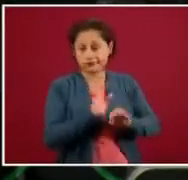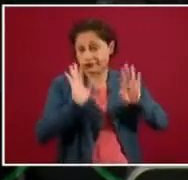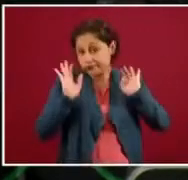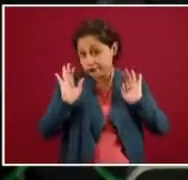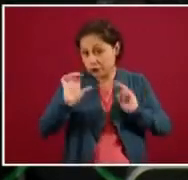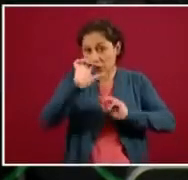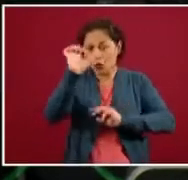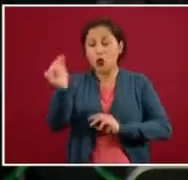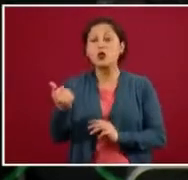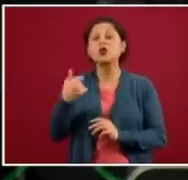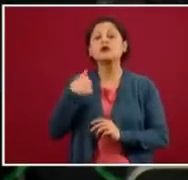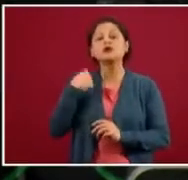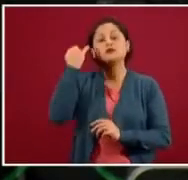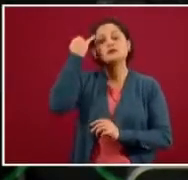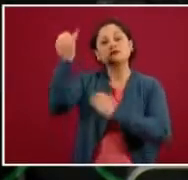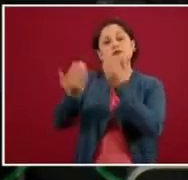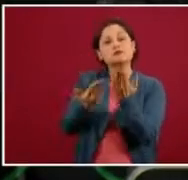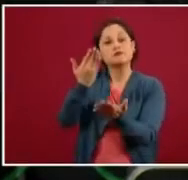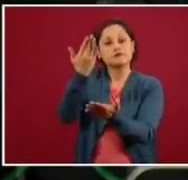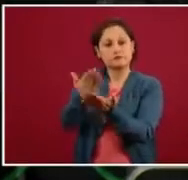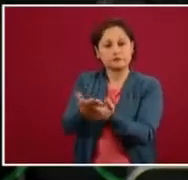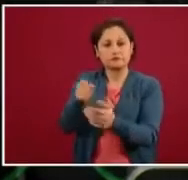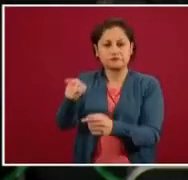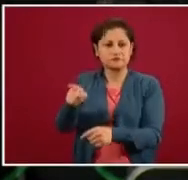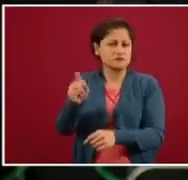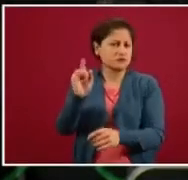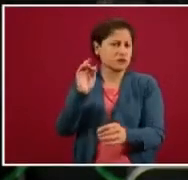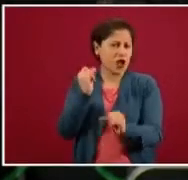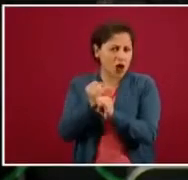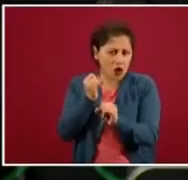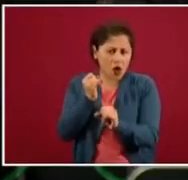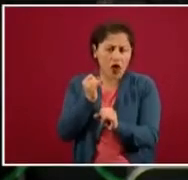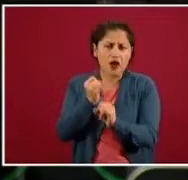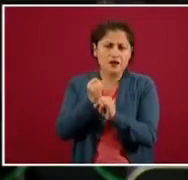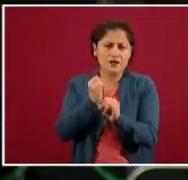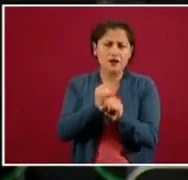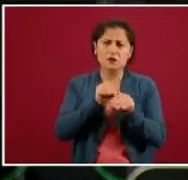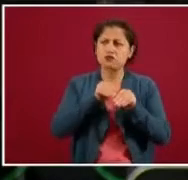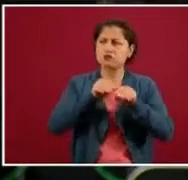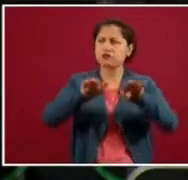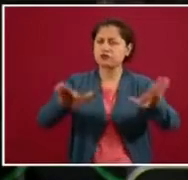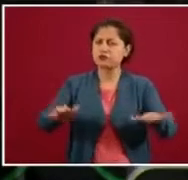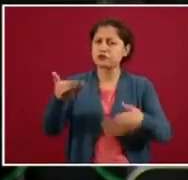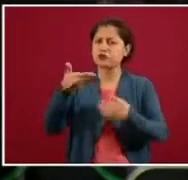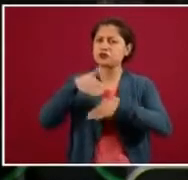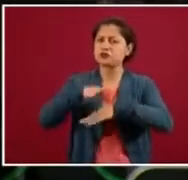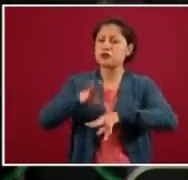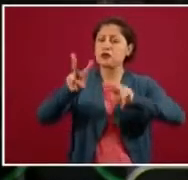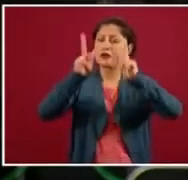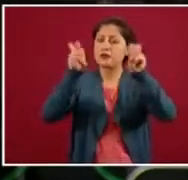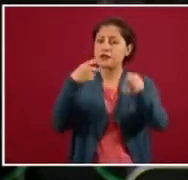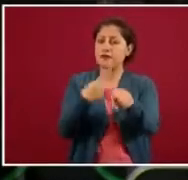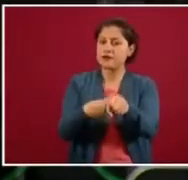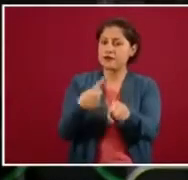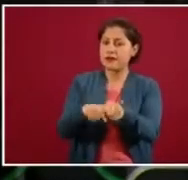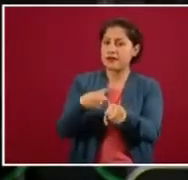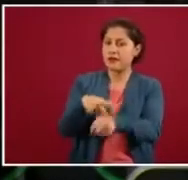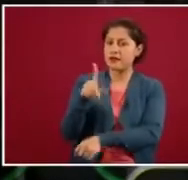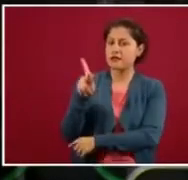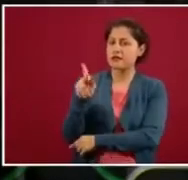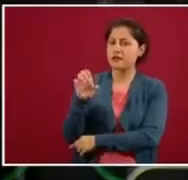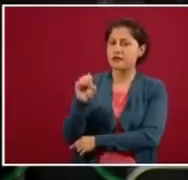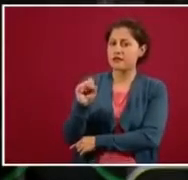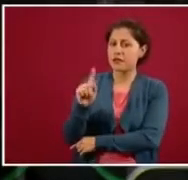sociales. Cuando la peste negra, esta cosa de la peste bubónica, hubo ahí